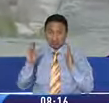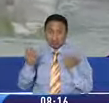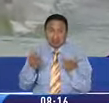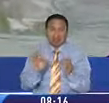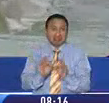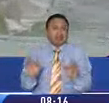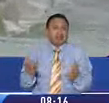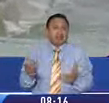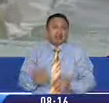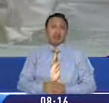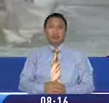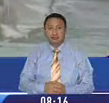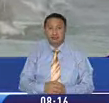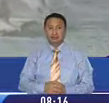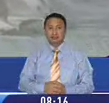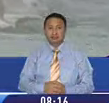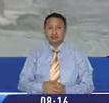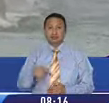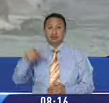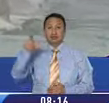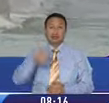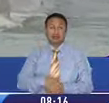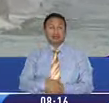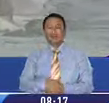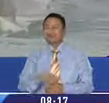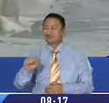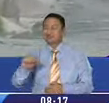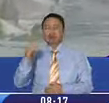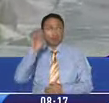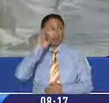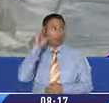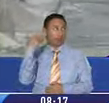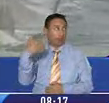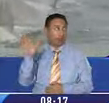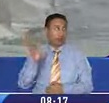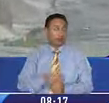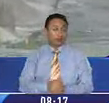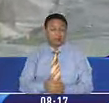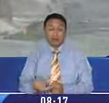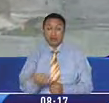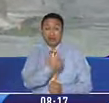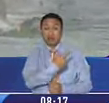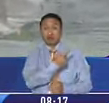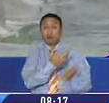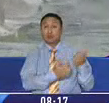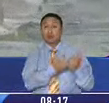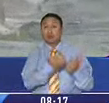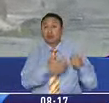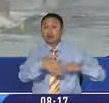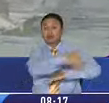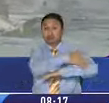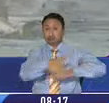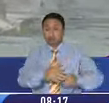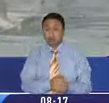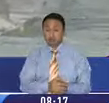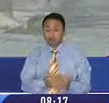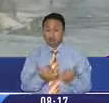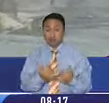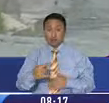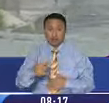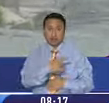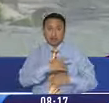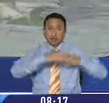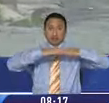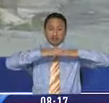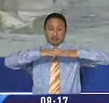ninguna acogida, se han hecho los oídos sordos y ahora tenemos este problema de las calles y más sobre todo este hueco que se